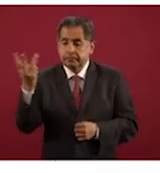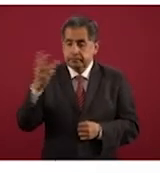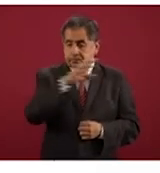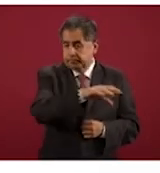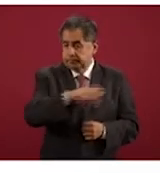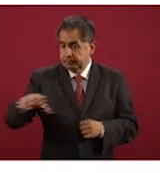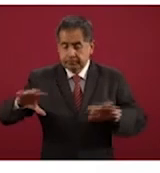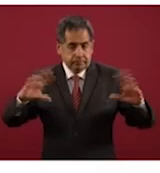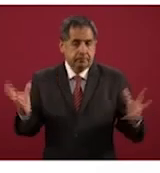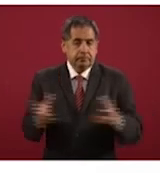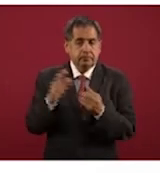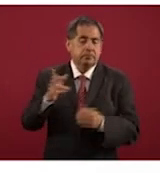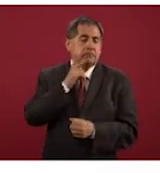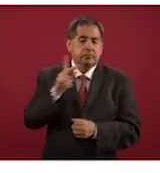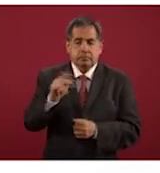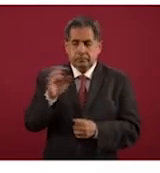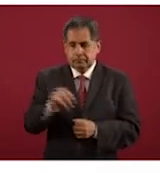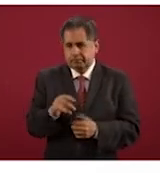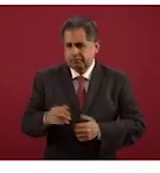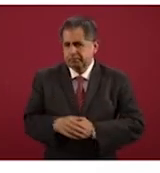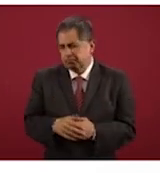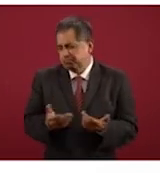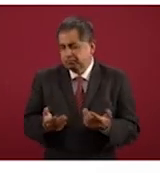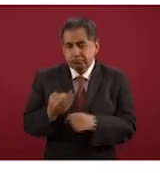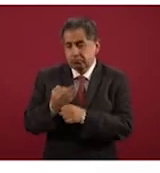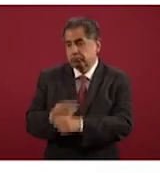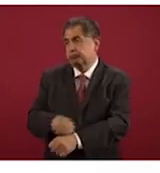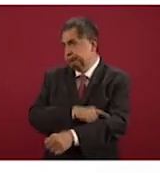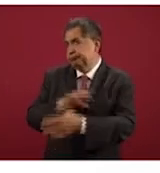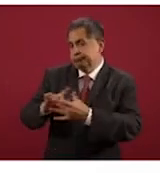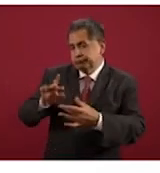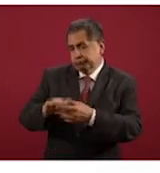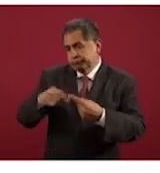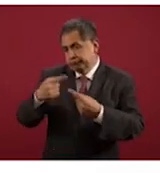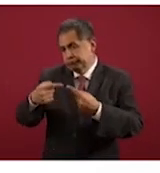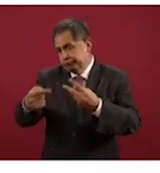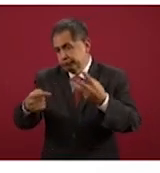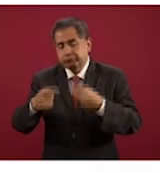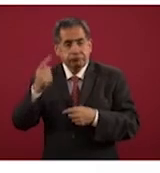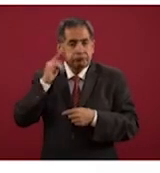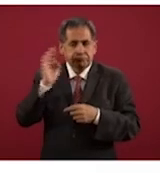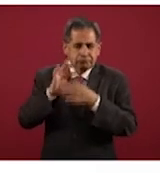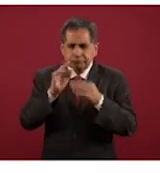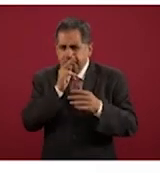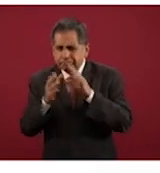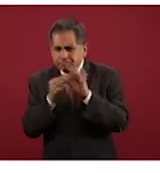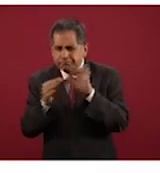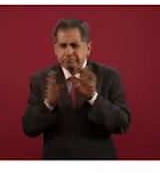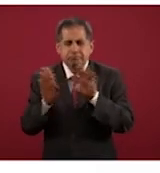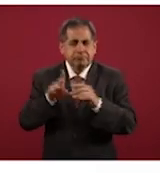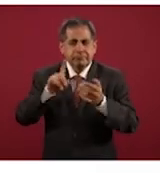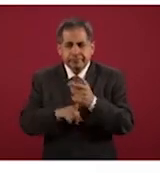proceso sería muy largo aquí y complejo tal vez para la gente que esté escuchando términos pues de